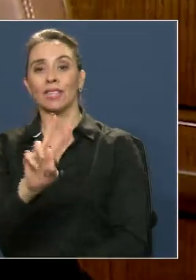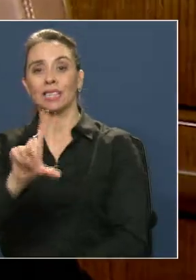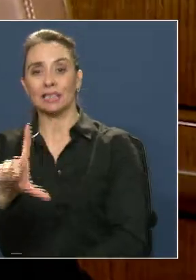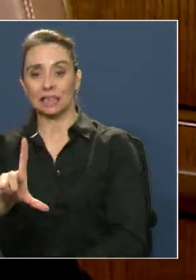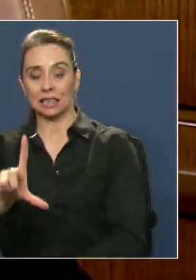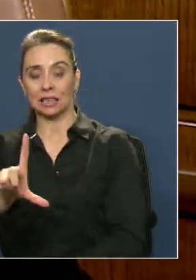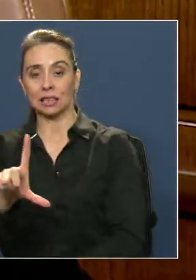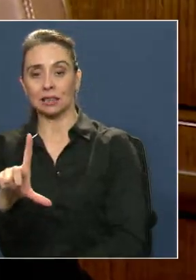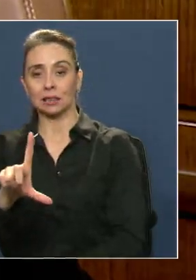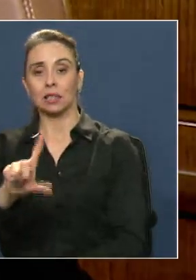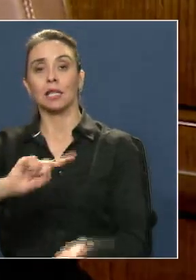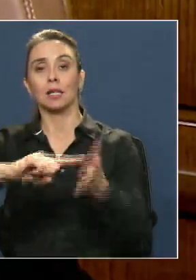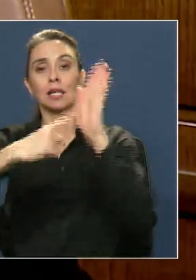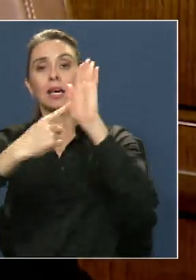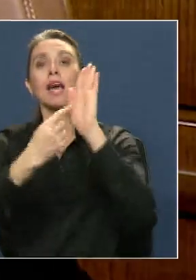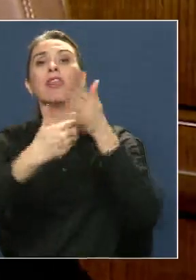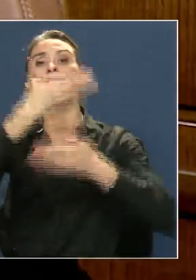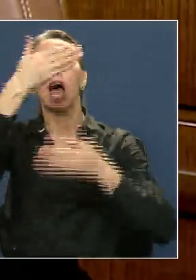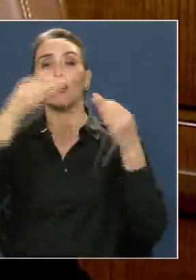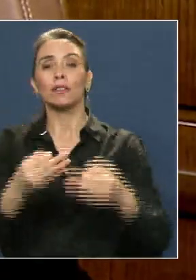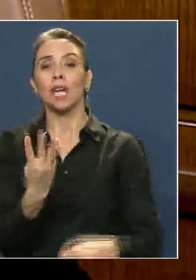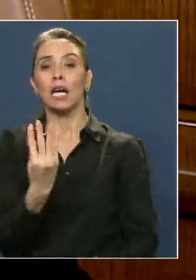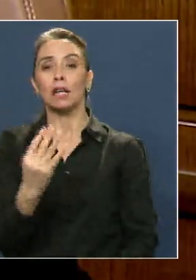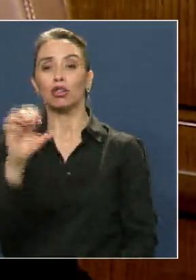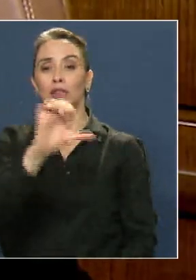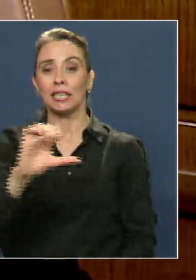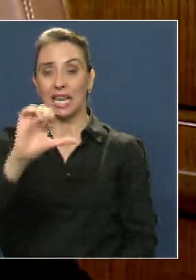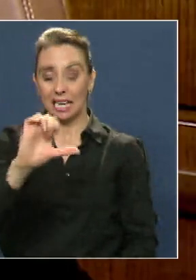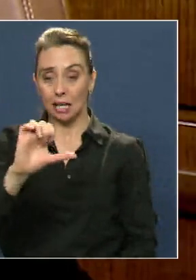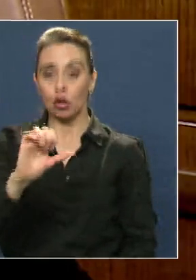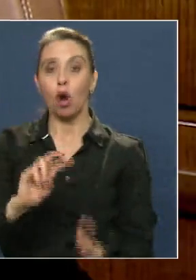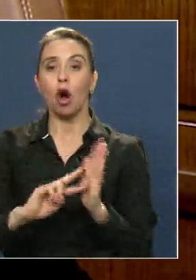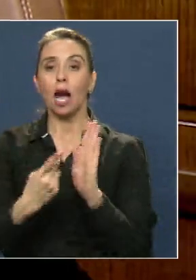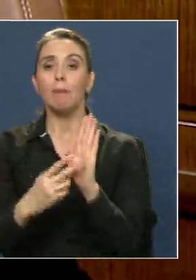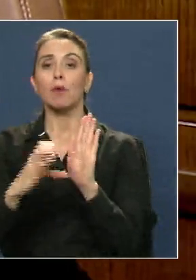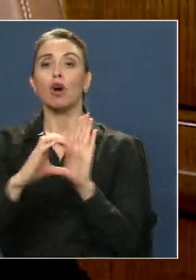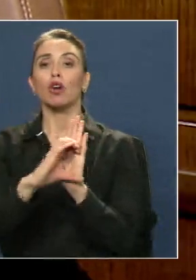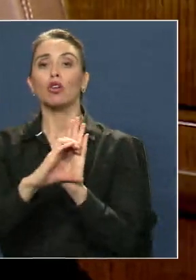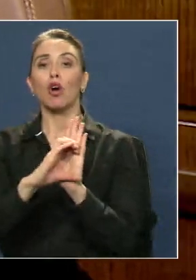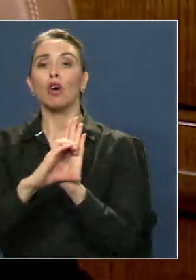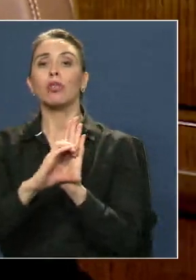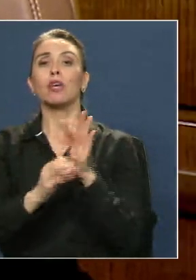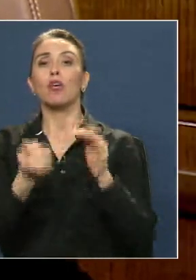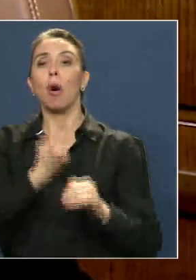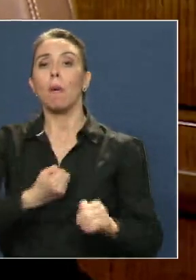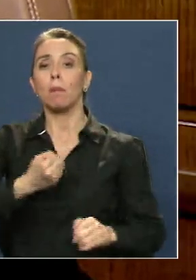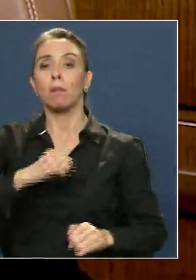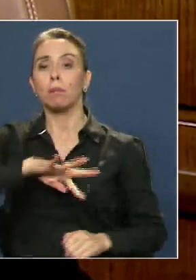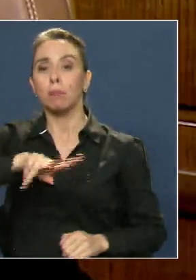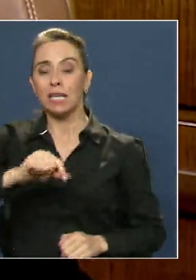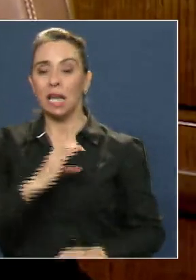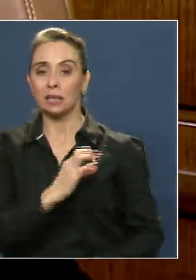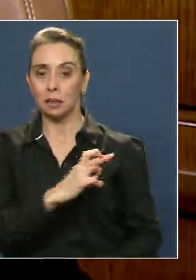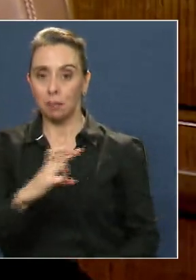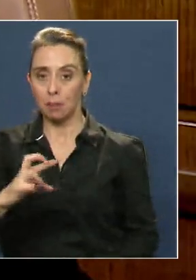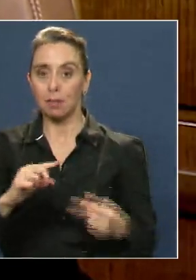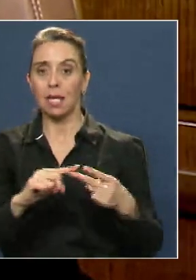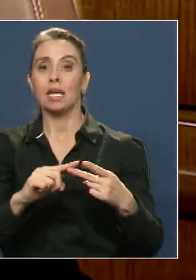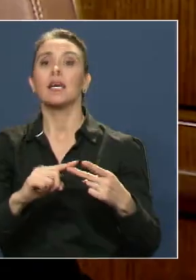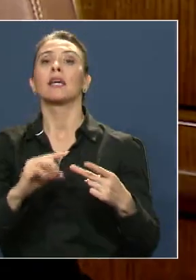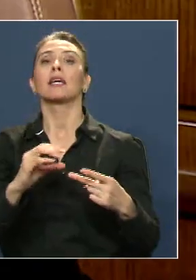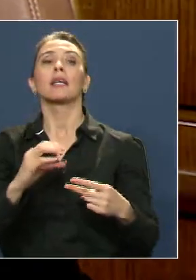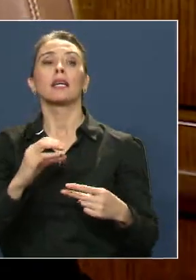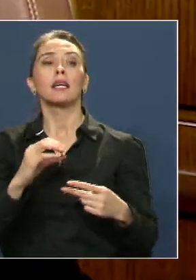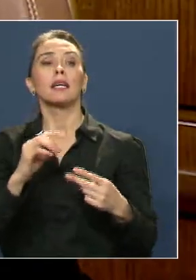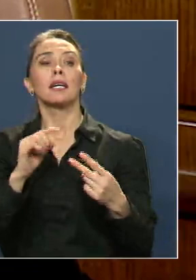19.927, publicada el 14 de enero de ese año, se modificó el Código de Procedimiento Penal, el Código Procesal Penal